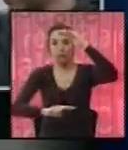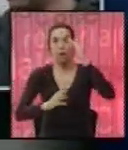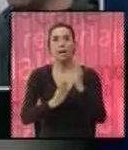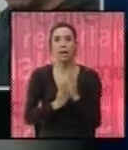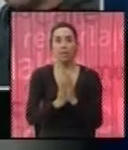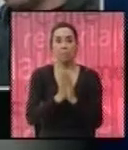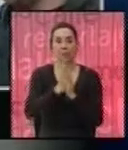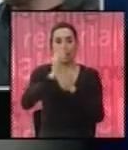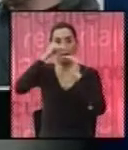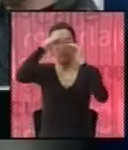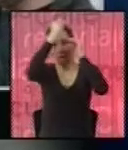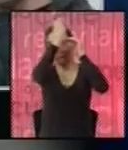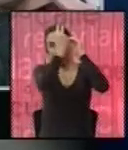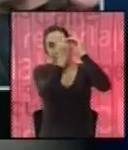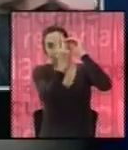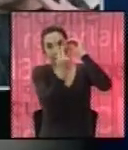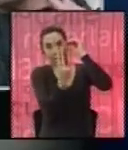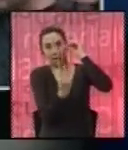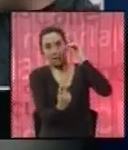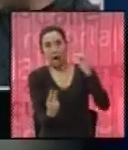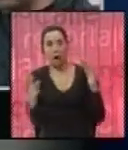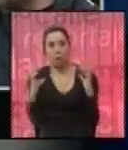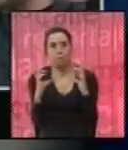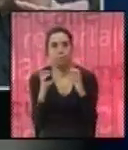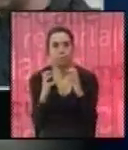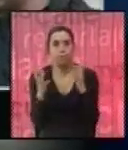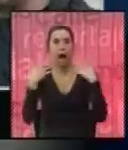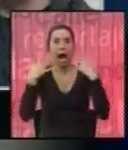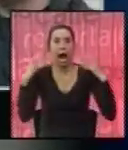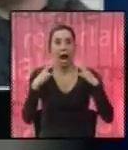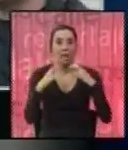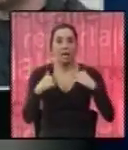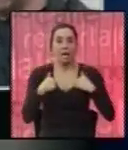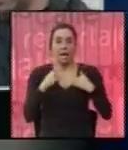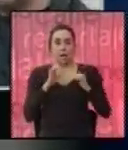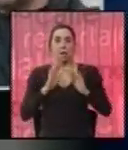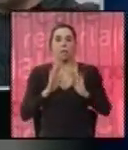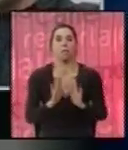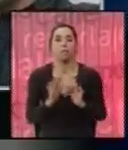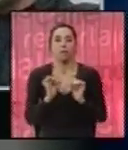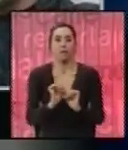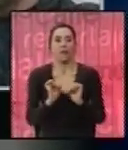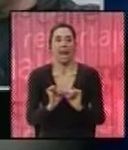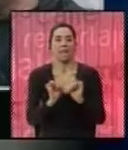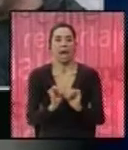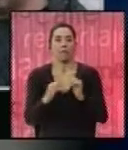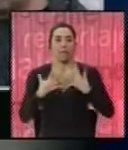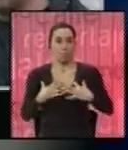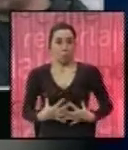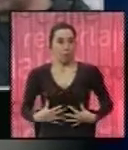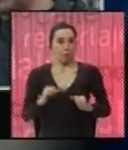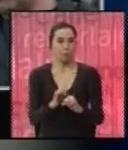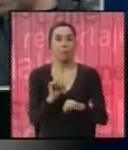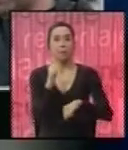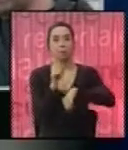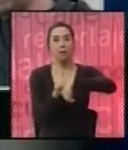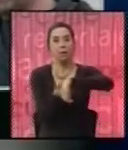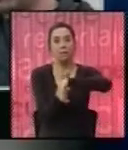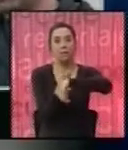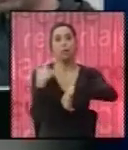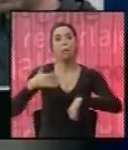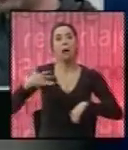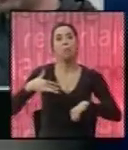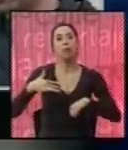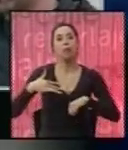a descender, el aire se empieza a colocar más denso y él naturalmente empieza a frenar. Es por eso que los primeros segundos eran los más importantes para